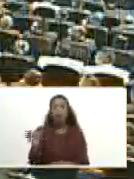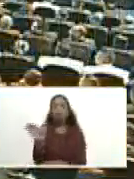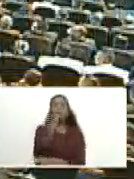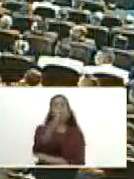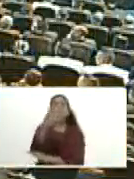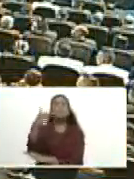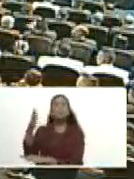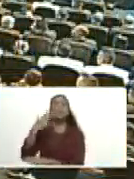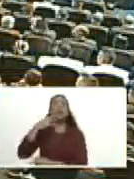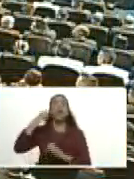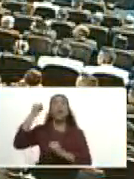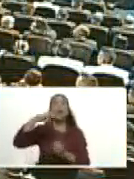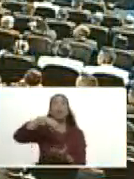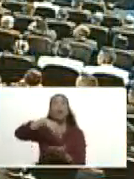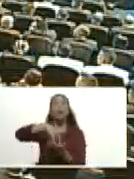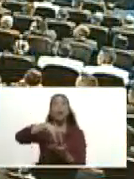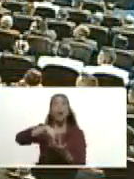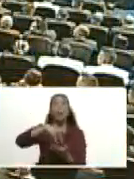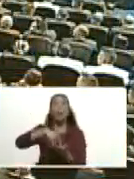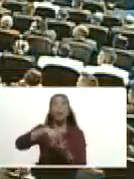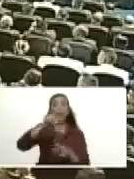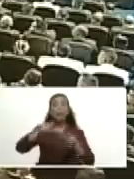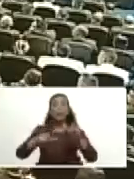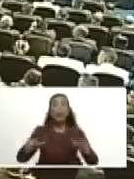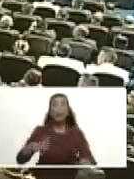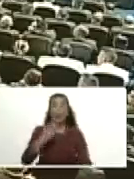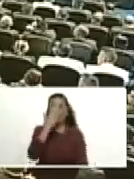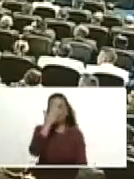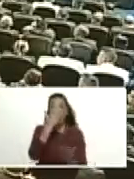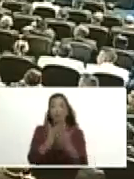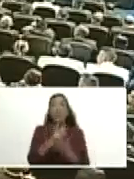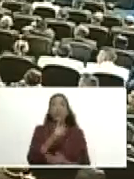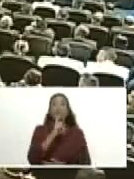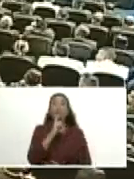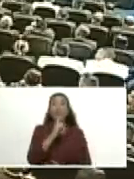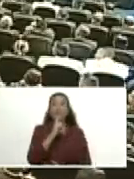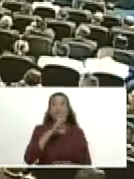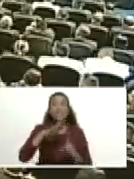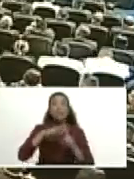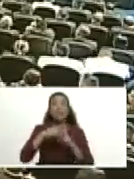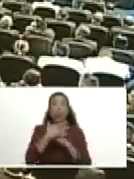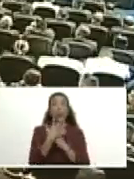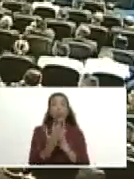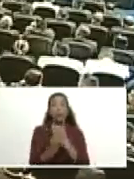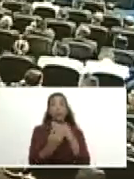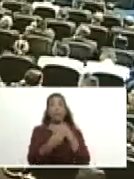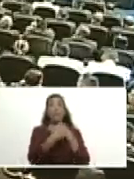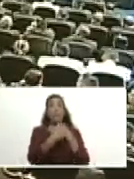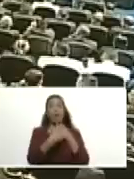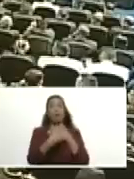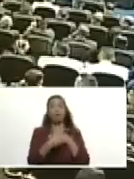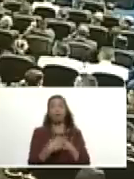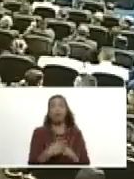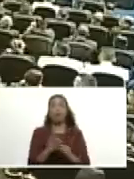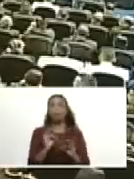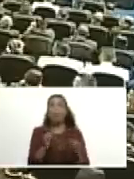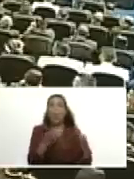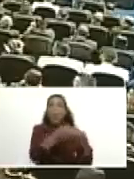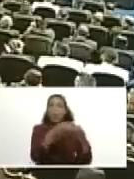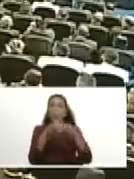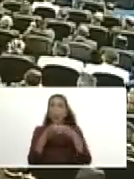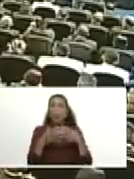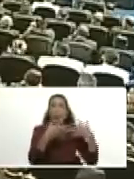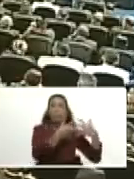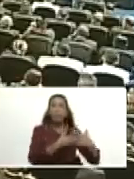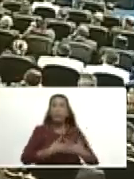los héroes de Carabobo y de la unidad para hacerle frente a las adversidades, a los ataques por parte del